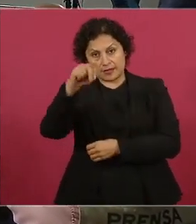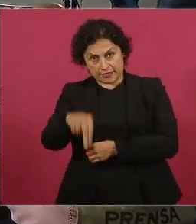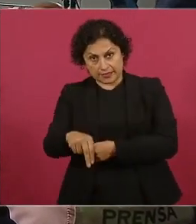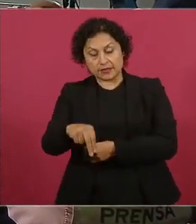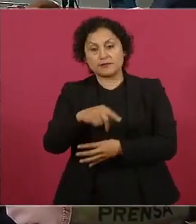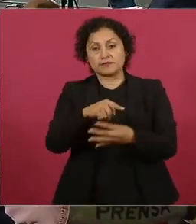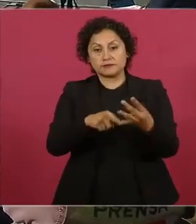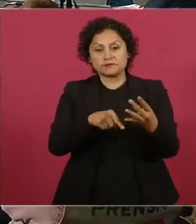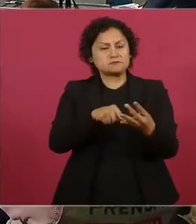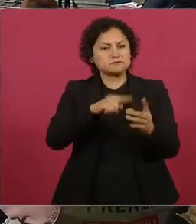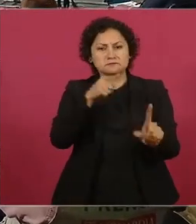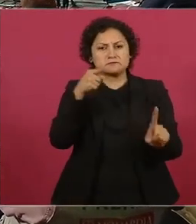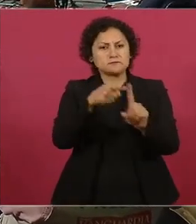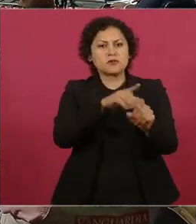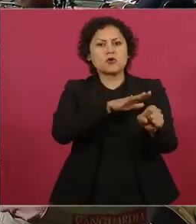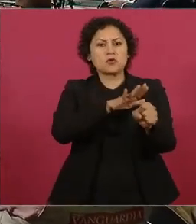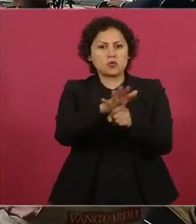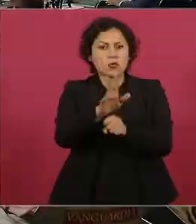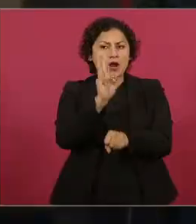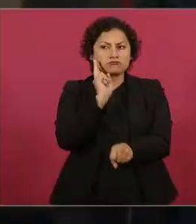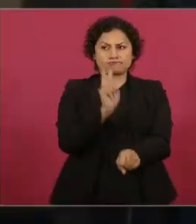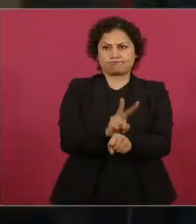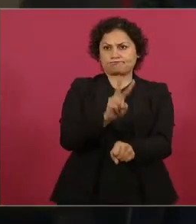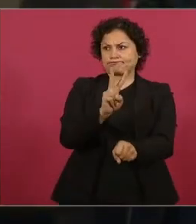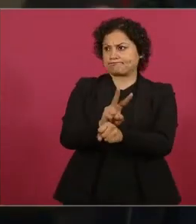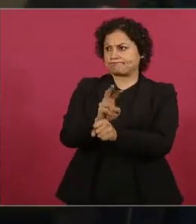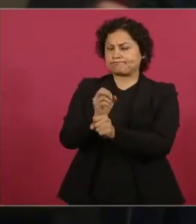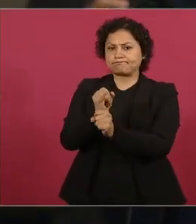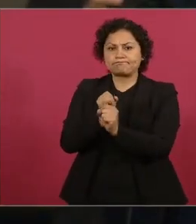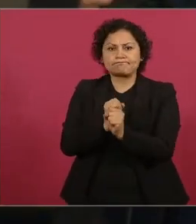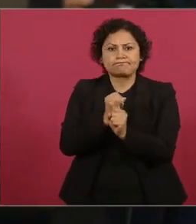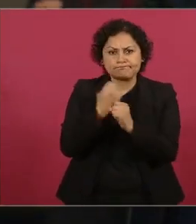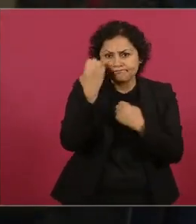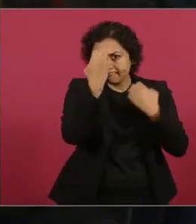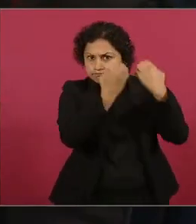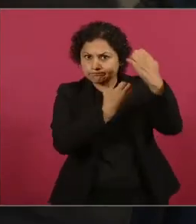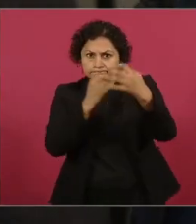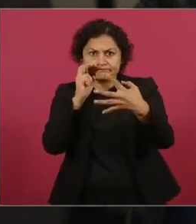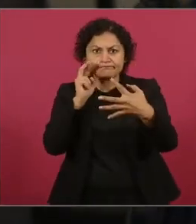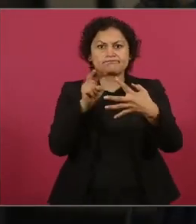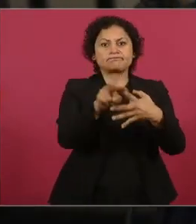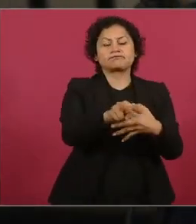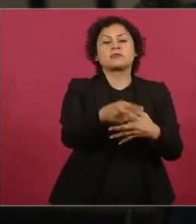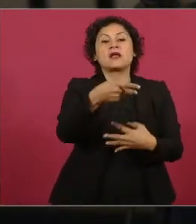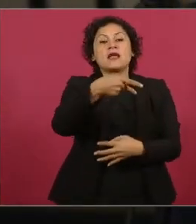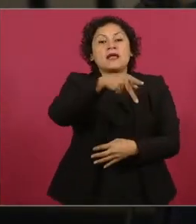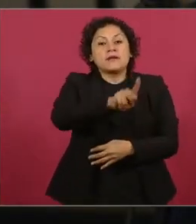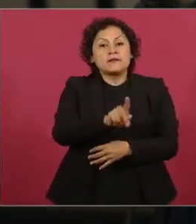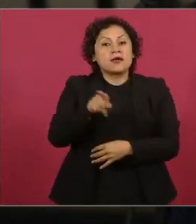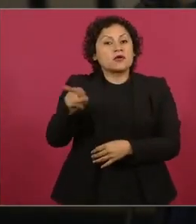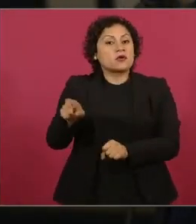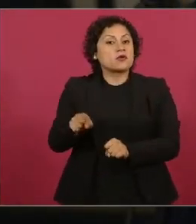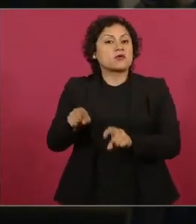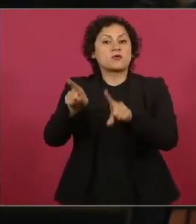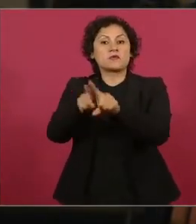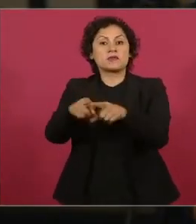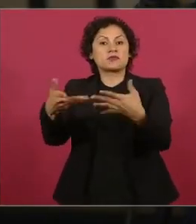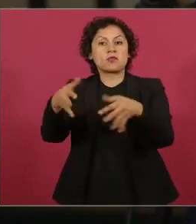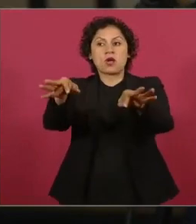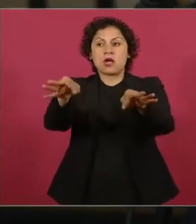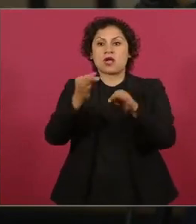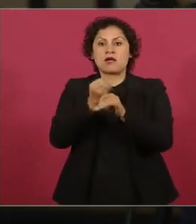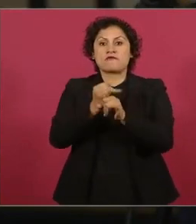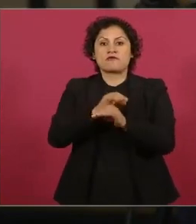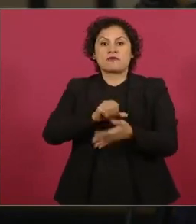relevante es que, como juez y parte, el Instituto de la Transparencia censuró información relativa al uso